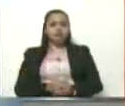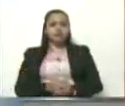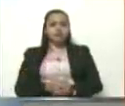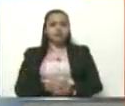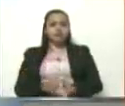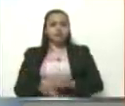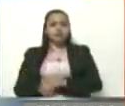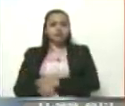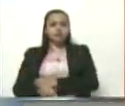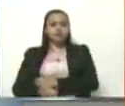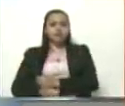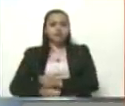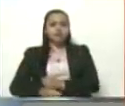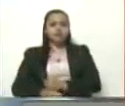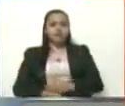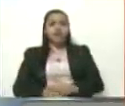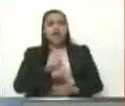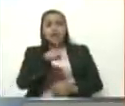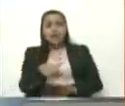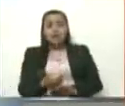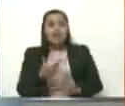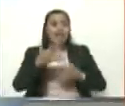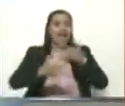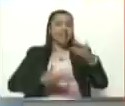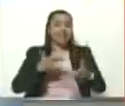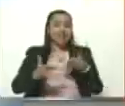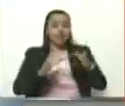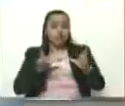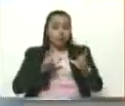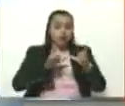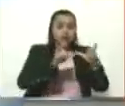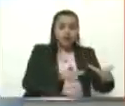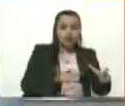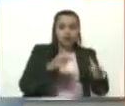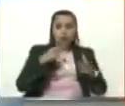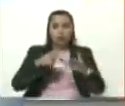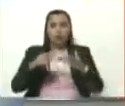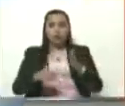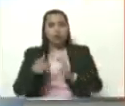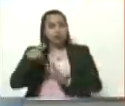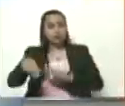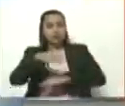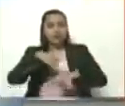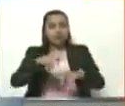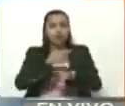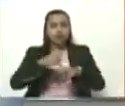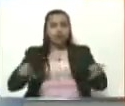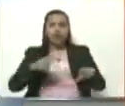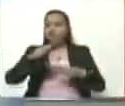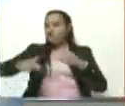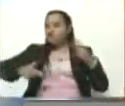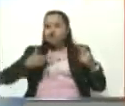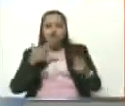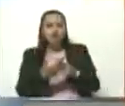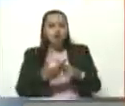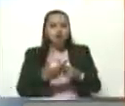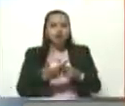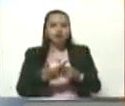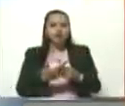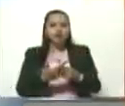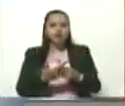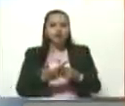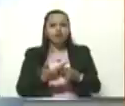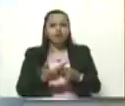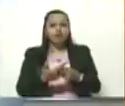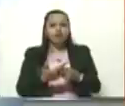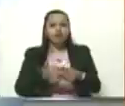las estrictas jornadas de cuarentena etcétera que este ministerio público nunca dejó de